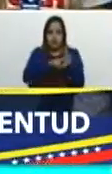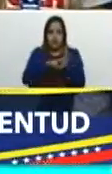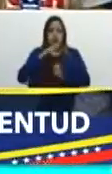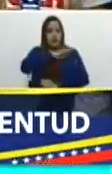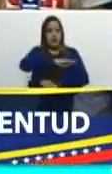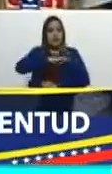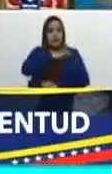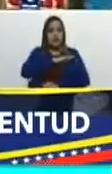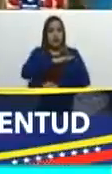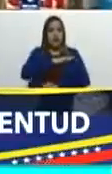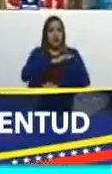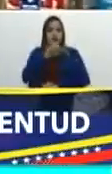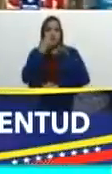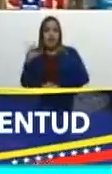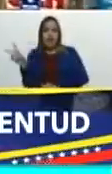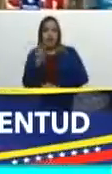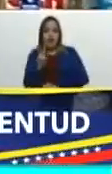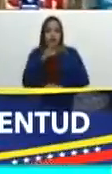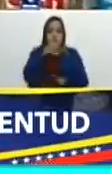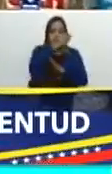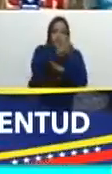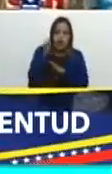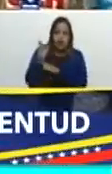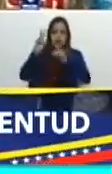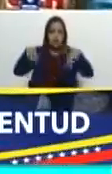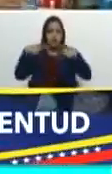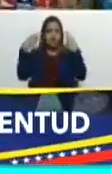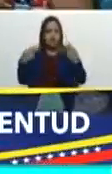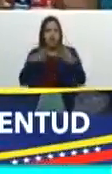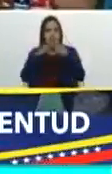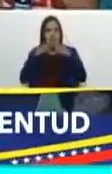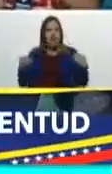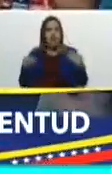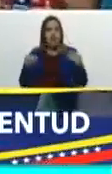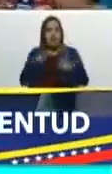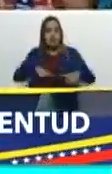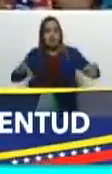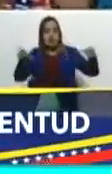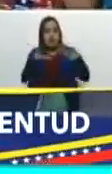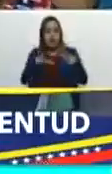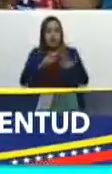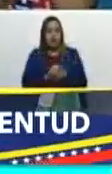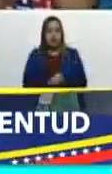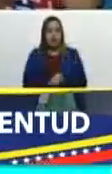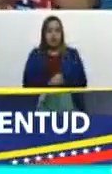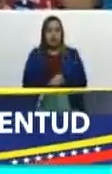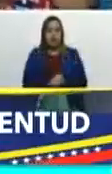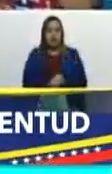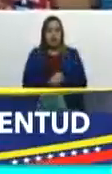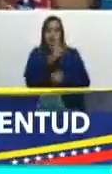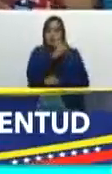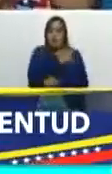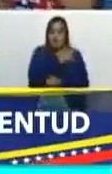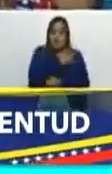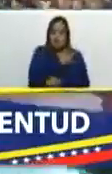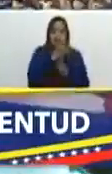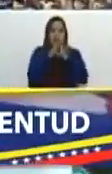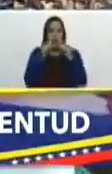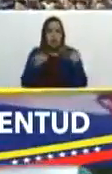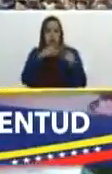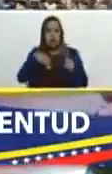misión Venezuela Bella vaya a la recuperación de todos los establecimientos politécnicos y universitarios